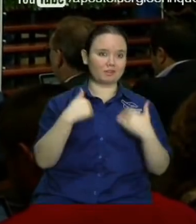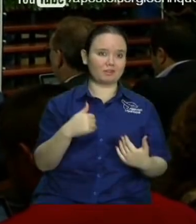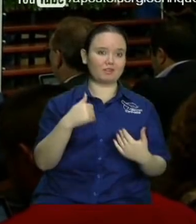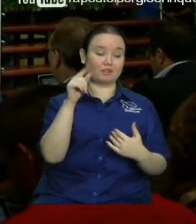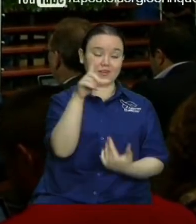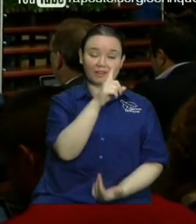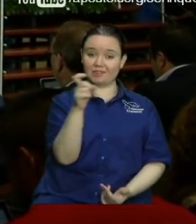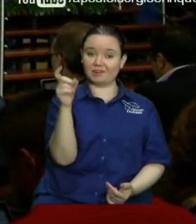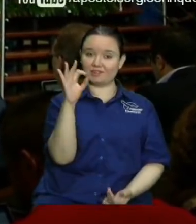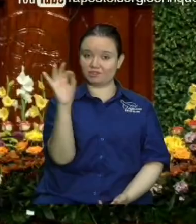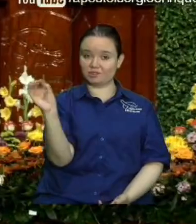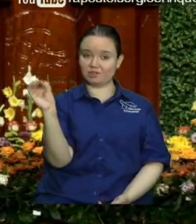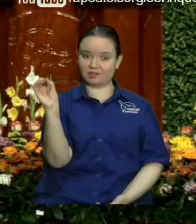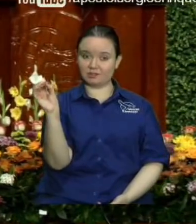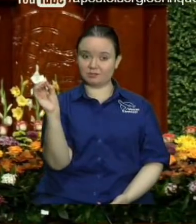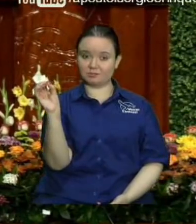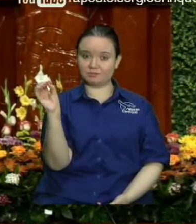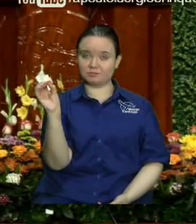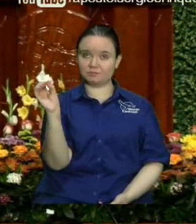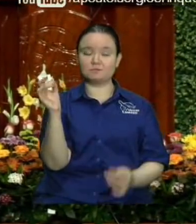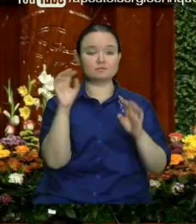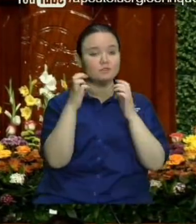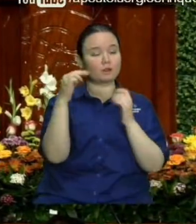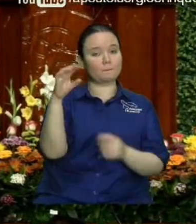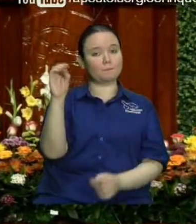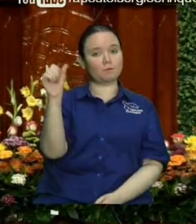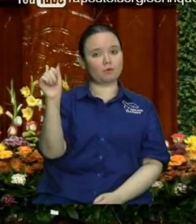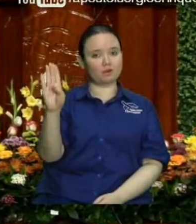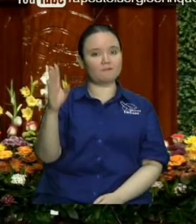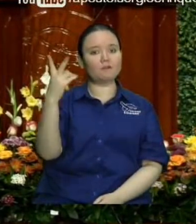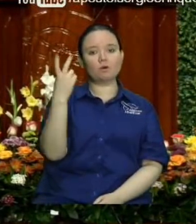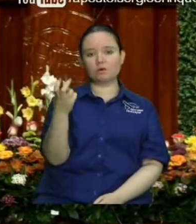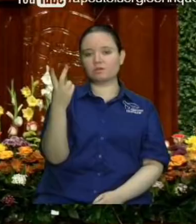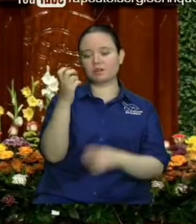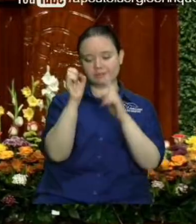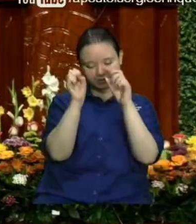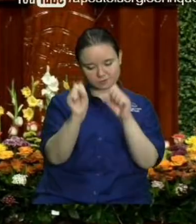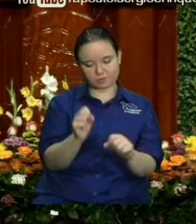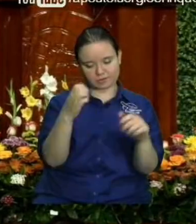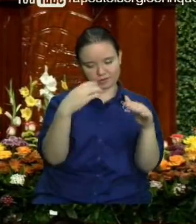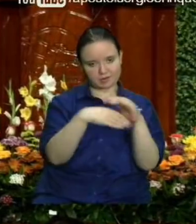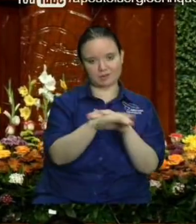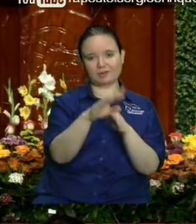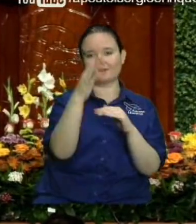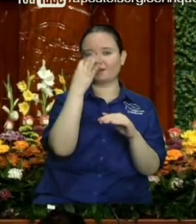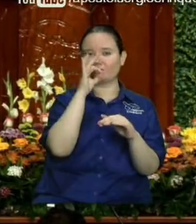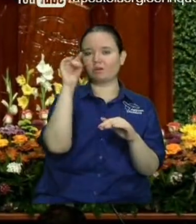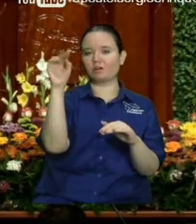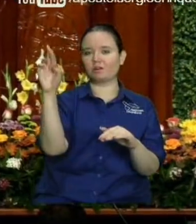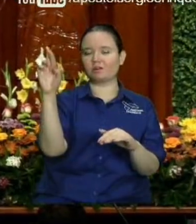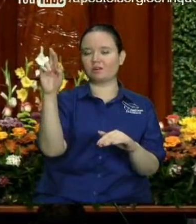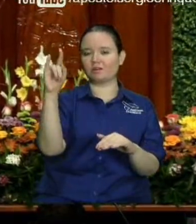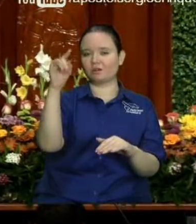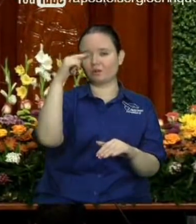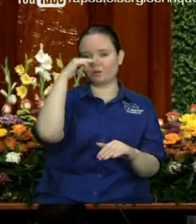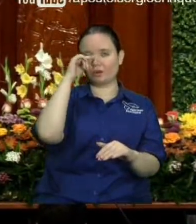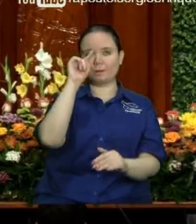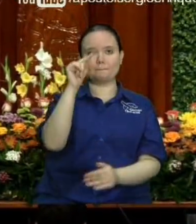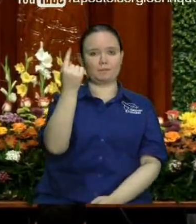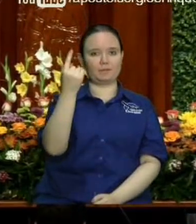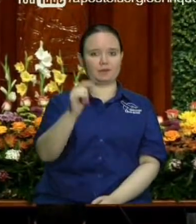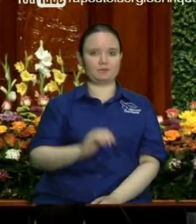generación 30. Los moabitas vuelven a entrar y Ruth es la primera. Y hasta Ruth parece